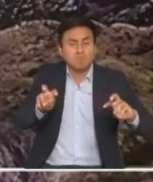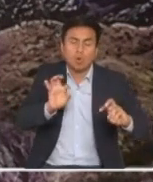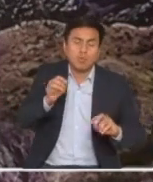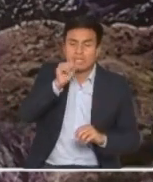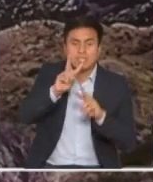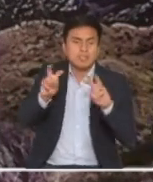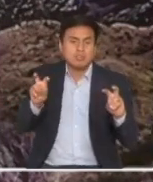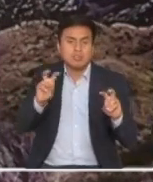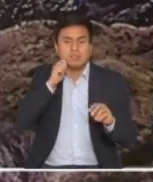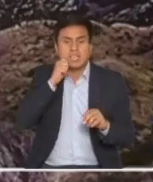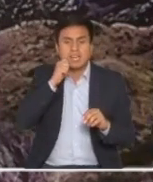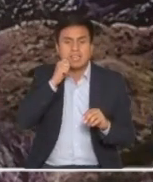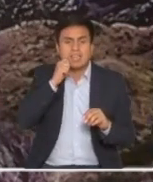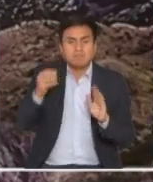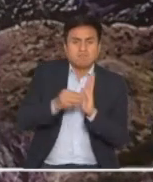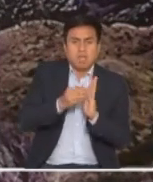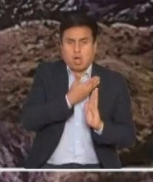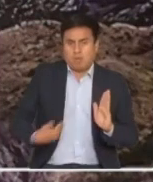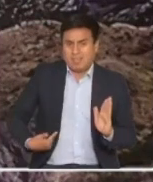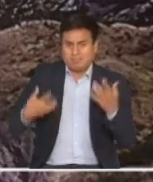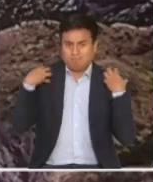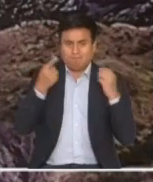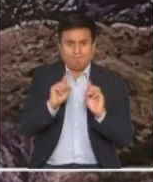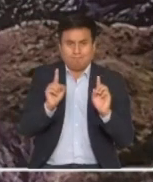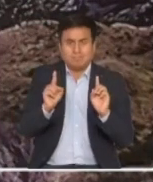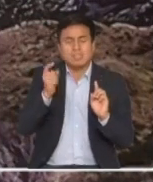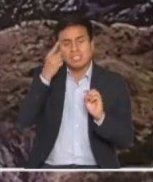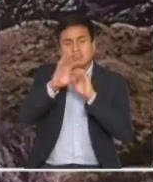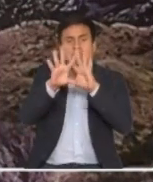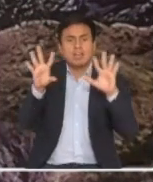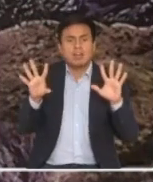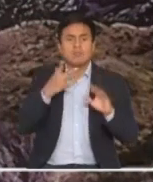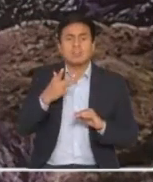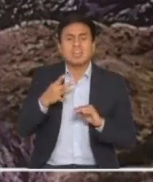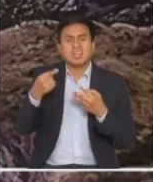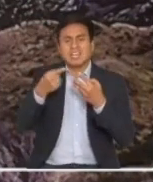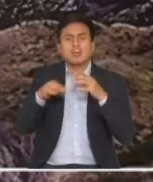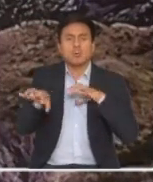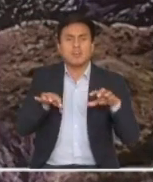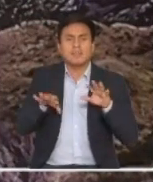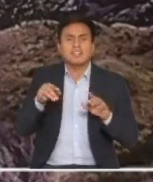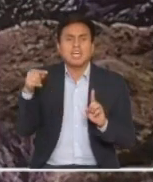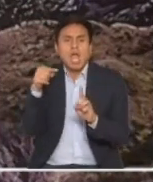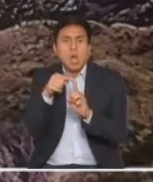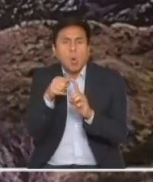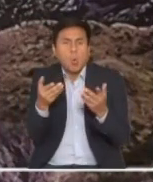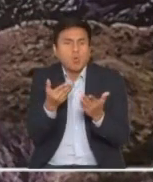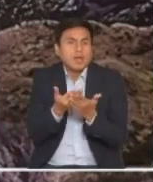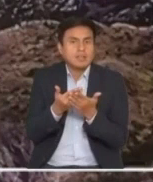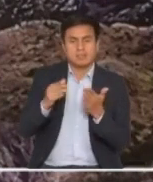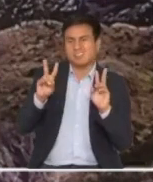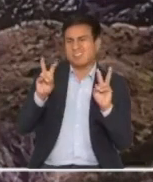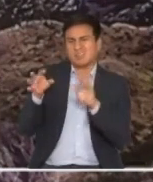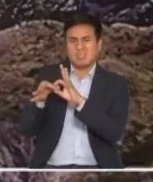no es secreta la investigación no lo determina el gobierno no ya para que quede muy claro porque en estas cosas a veces se utilizan producto